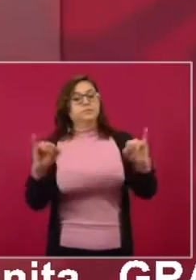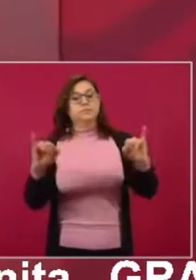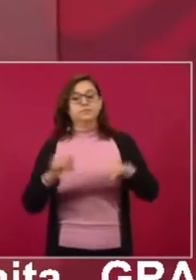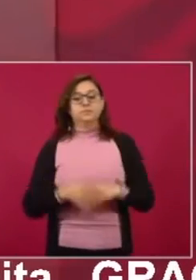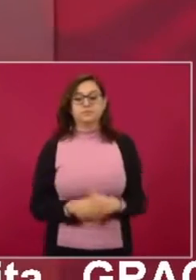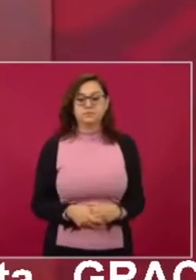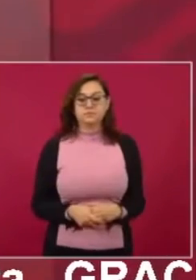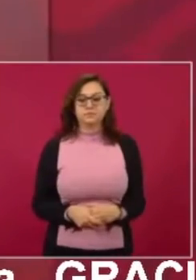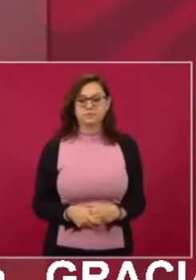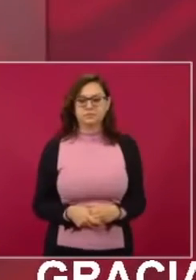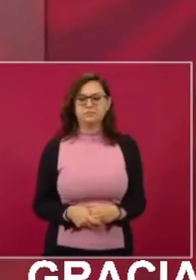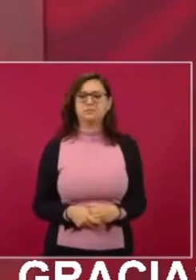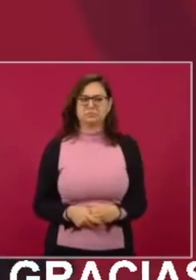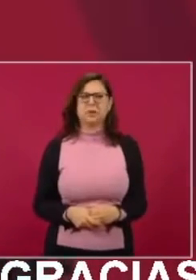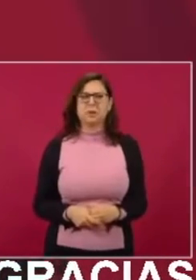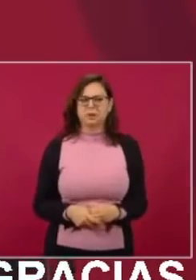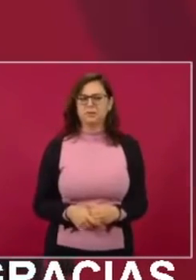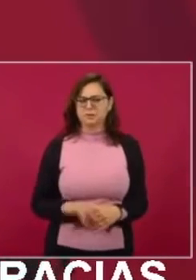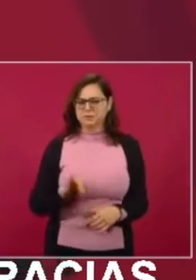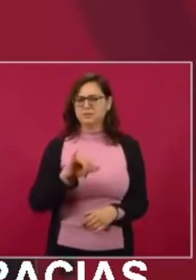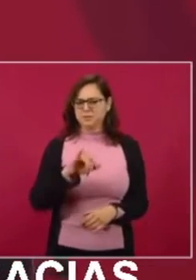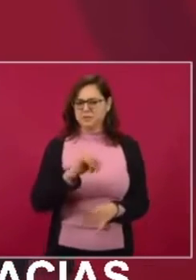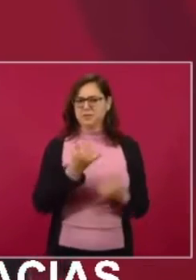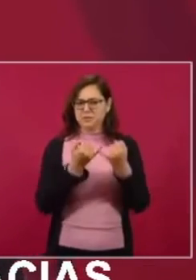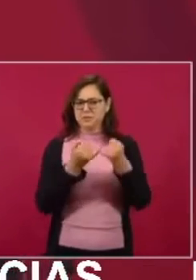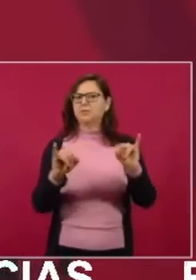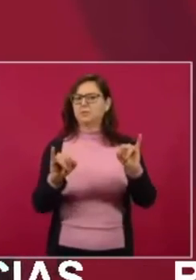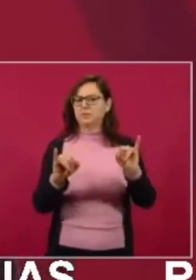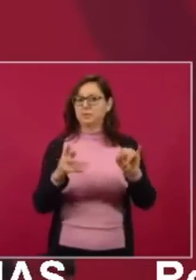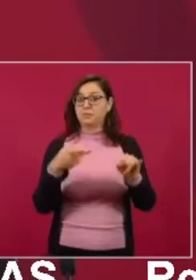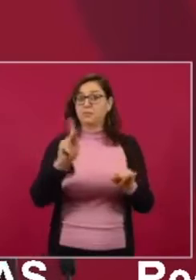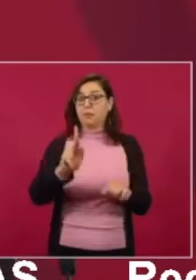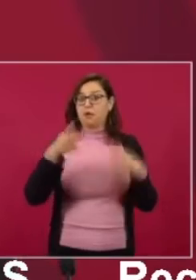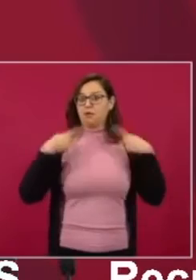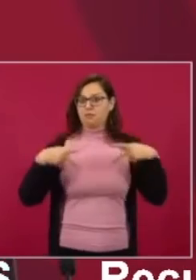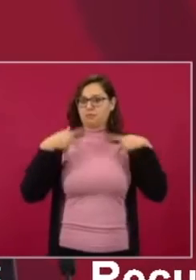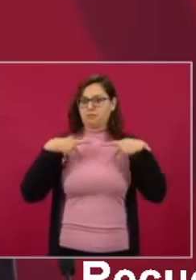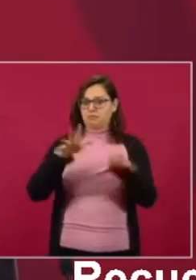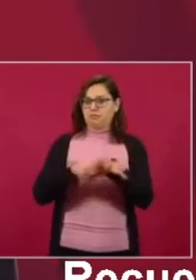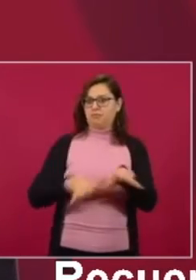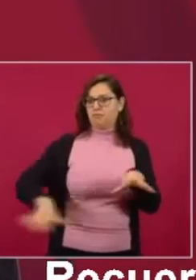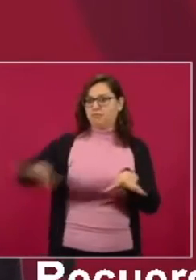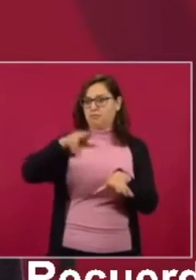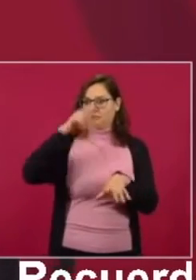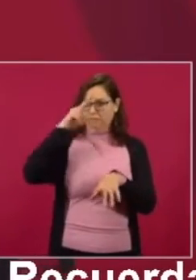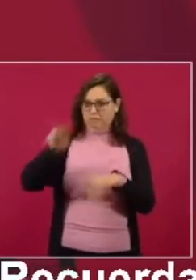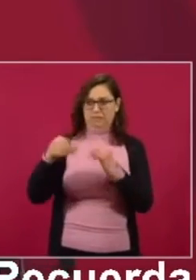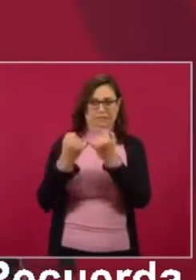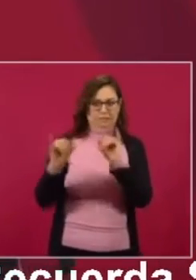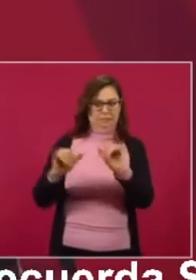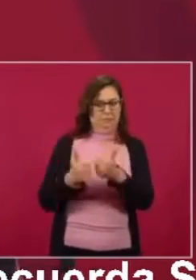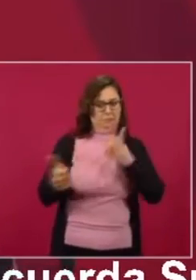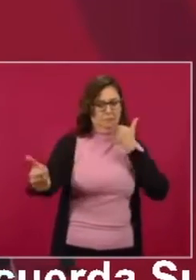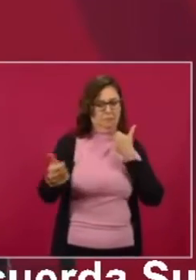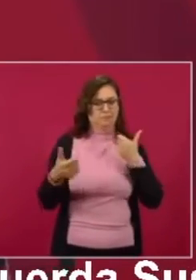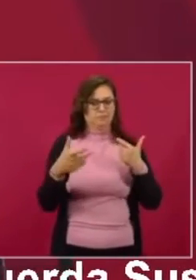independientes del pueblo no del poder pero se engaño